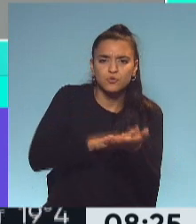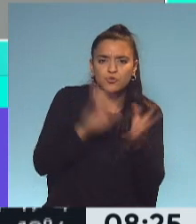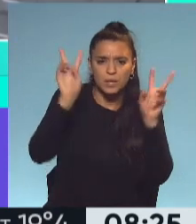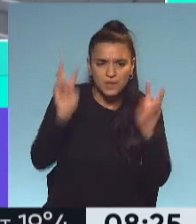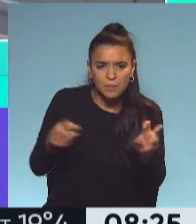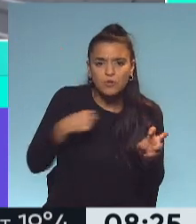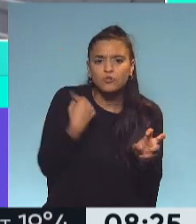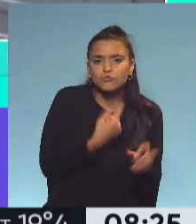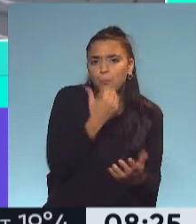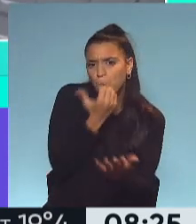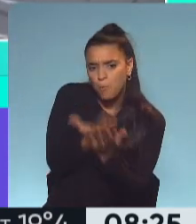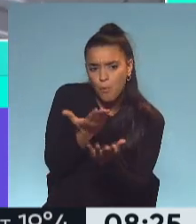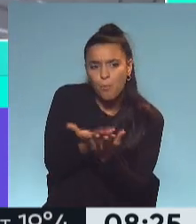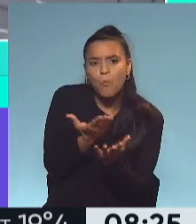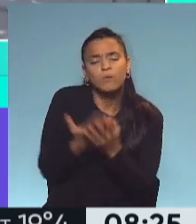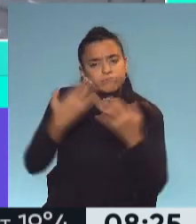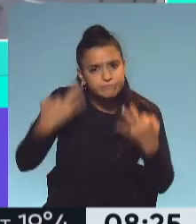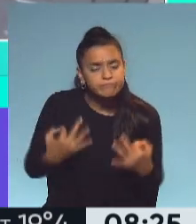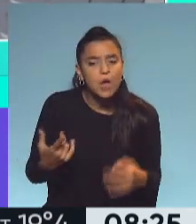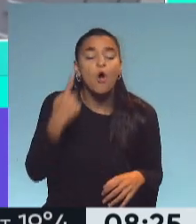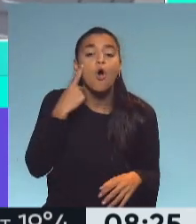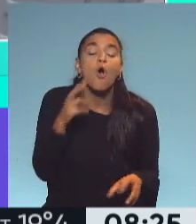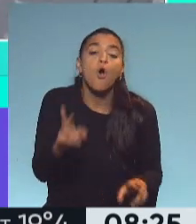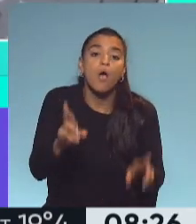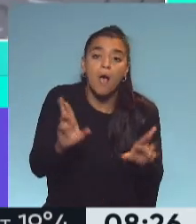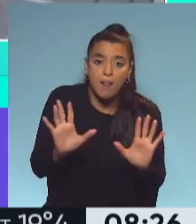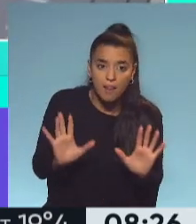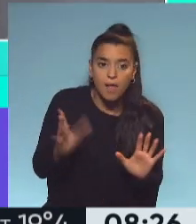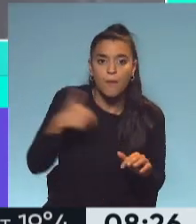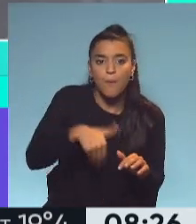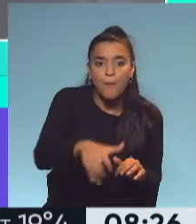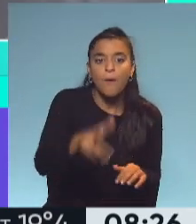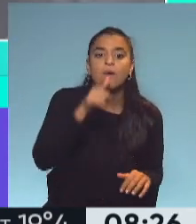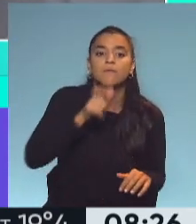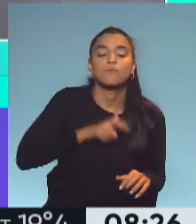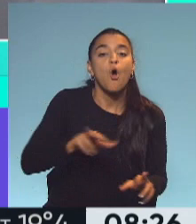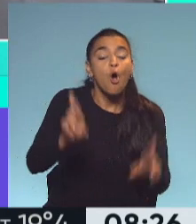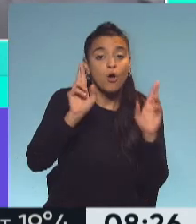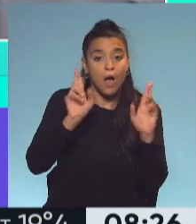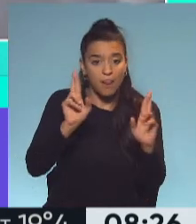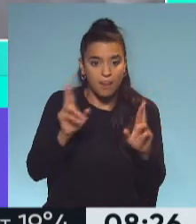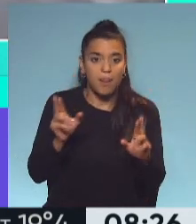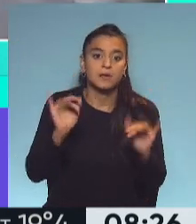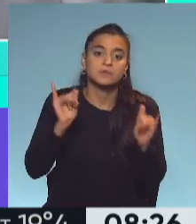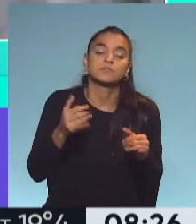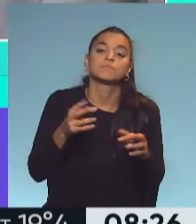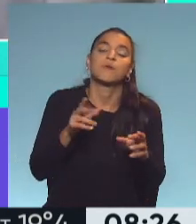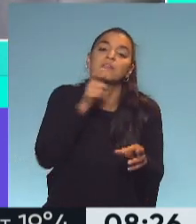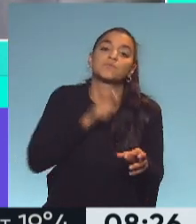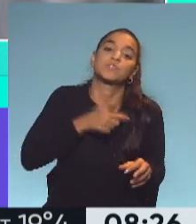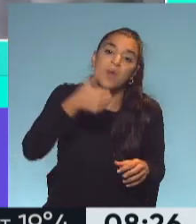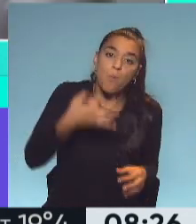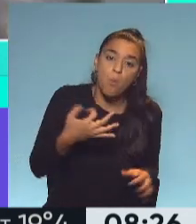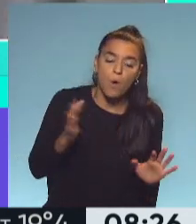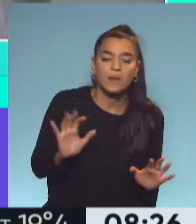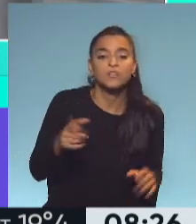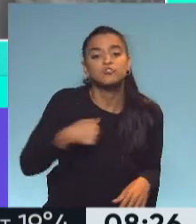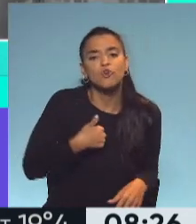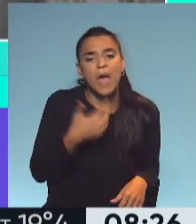le hicimos una propuesta concreta que esperamos tener una respuesta. Ojalá que sea satisfactoria y entiendo también